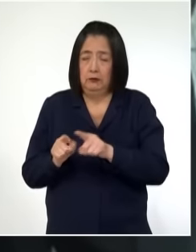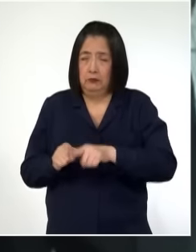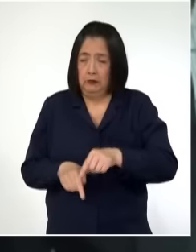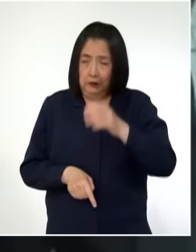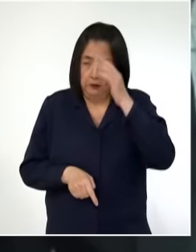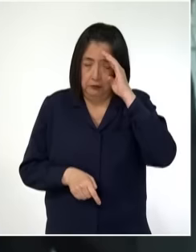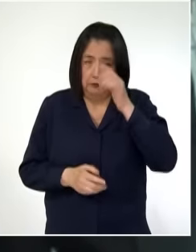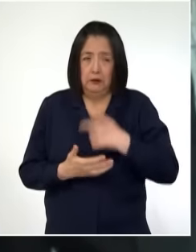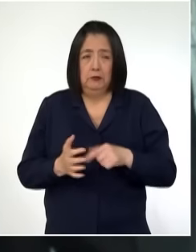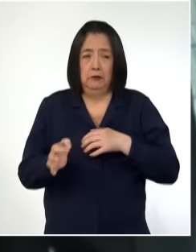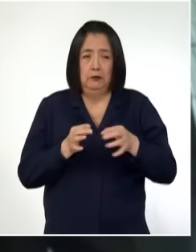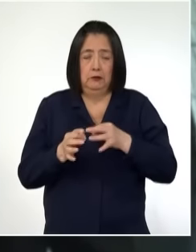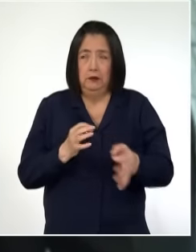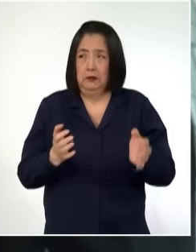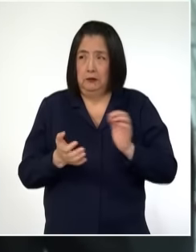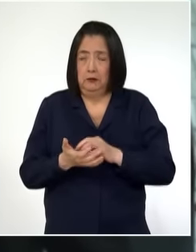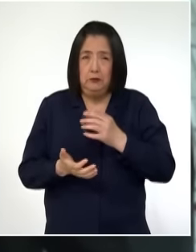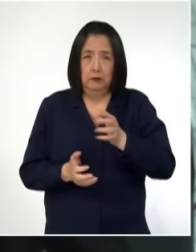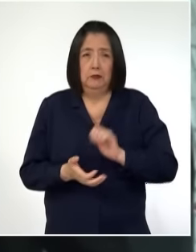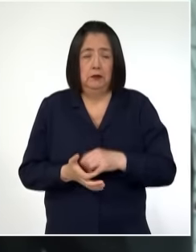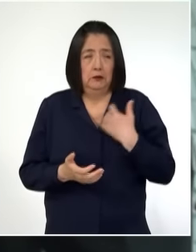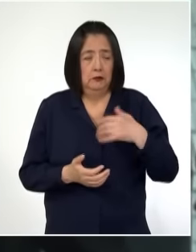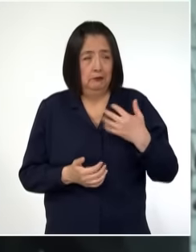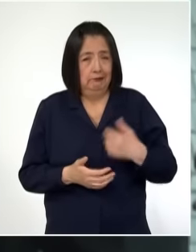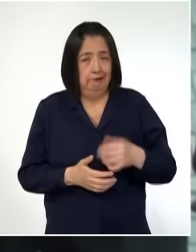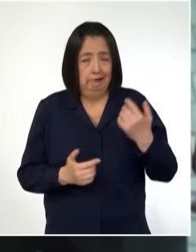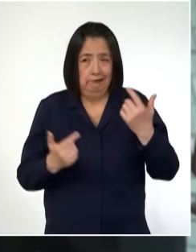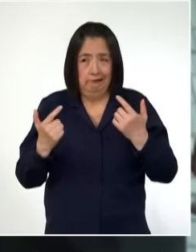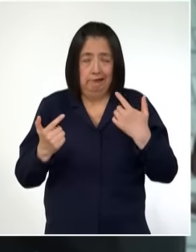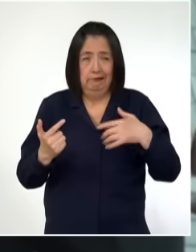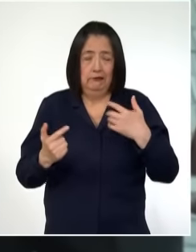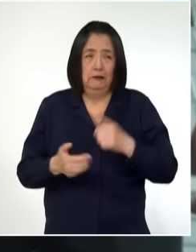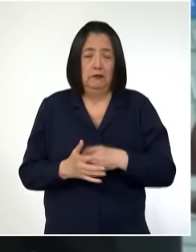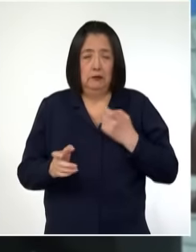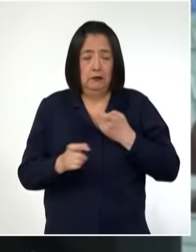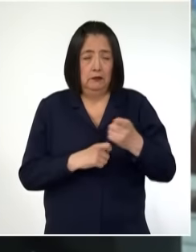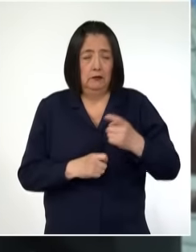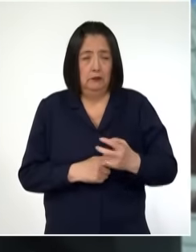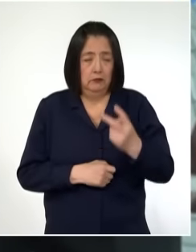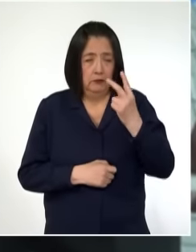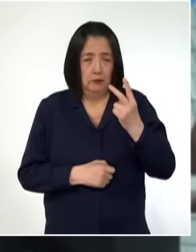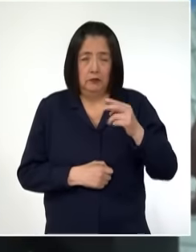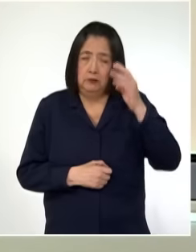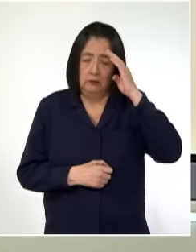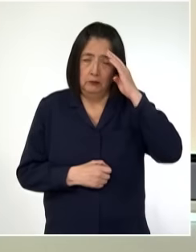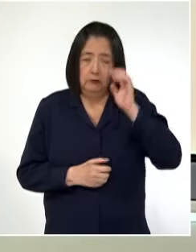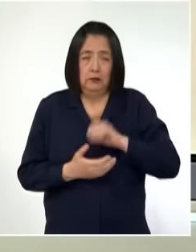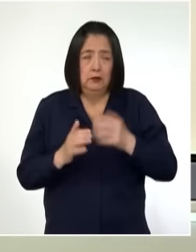por darnos más detalles de lo que ha sido esta balacera, cómo han herido a dos